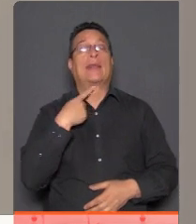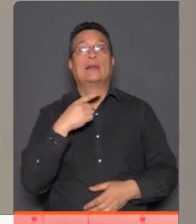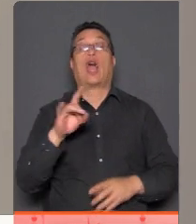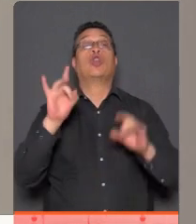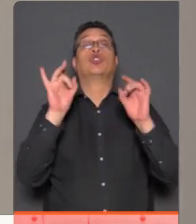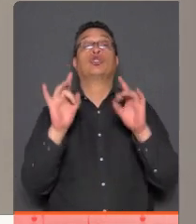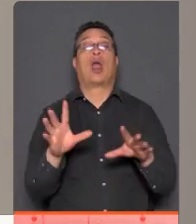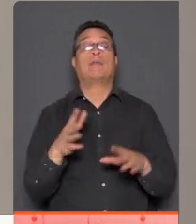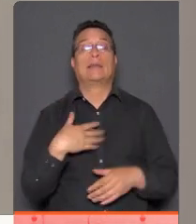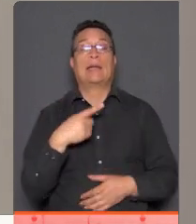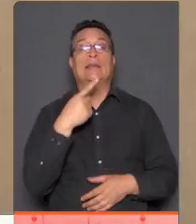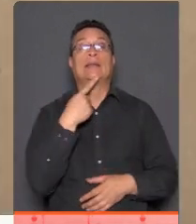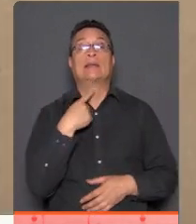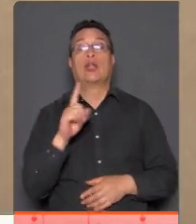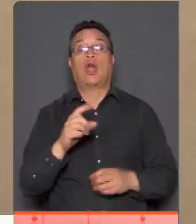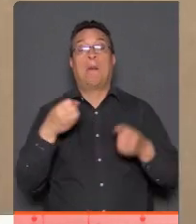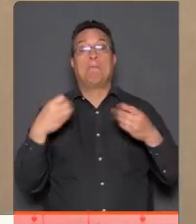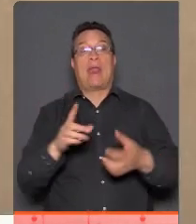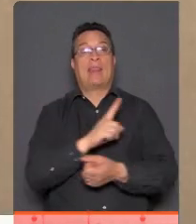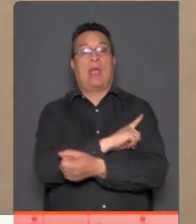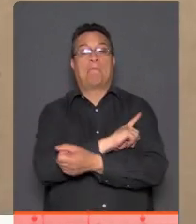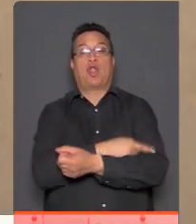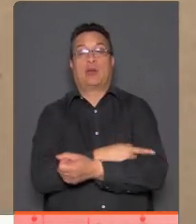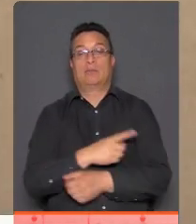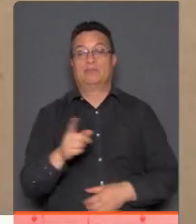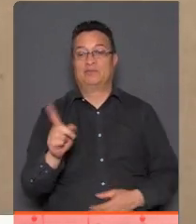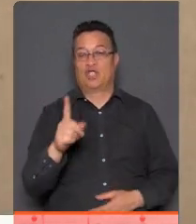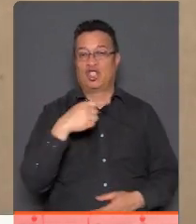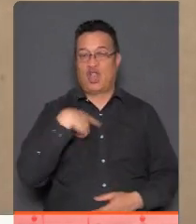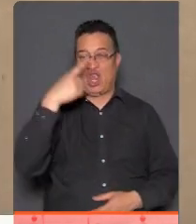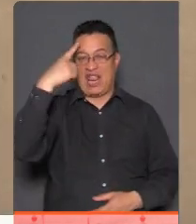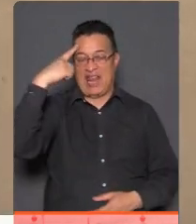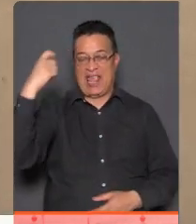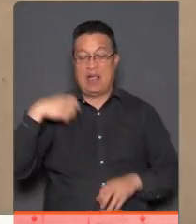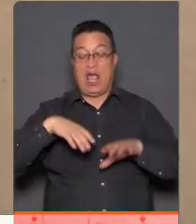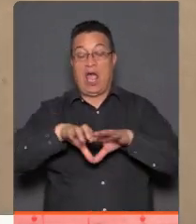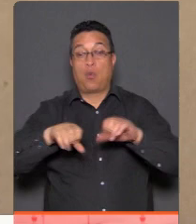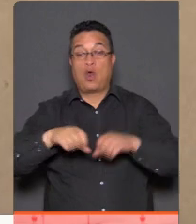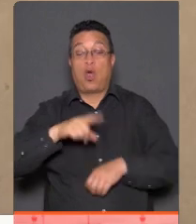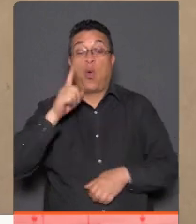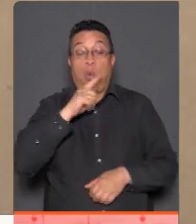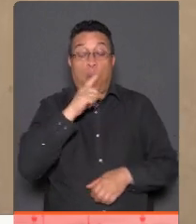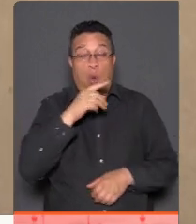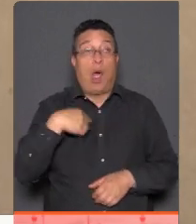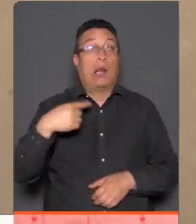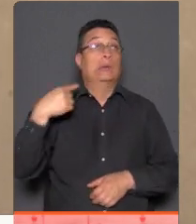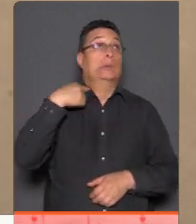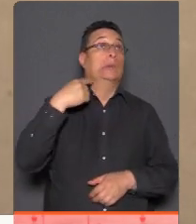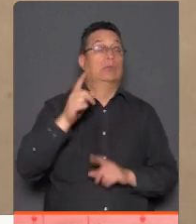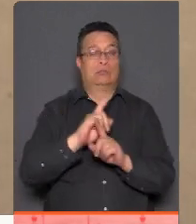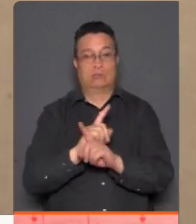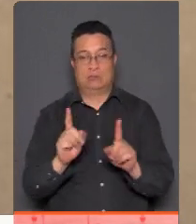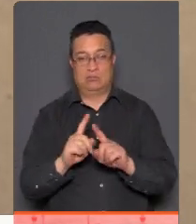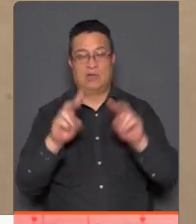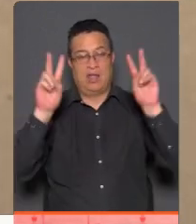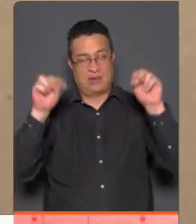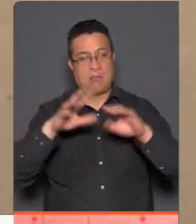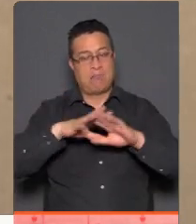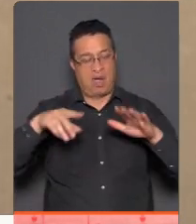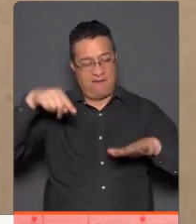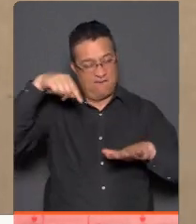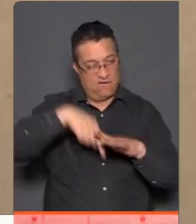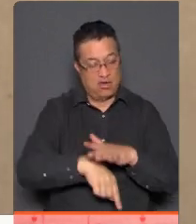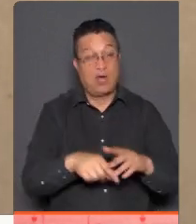un interés de no perder el poder. No creemos en acuerdos de última hora cuando se ven pillados. Creemos en temas que son más de fondo. Y es por